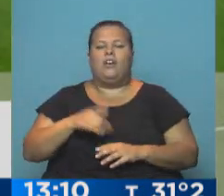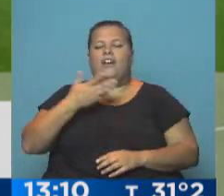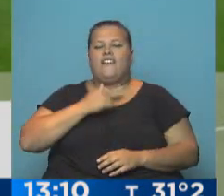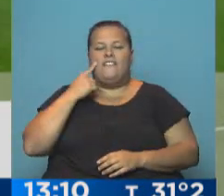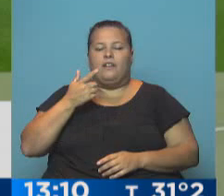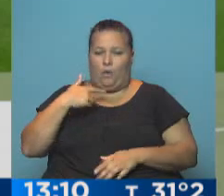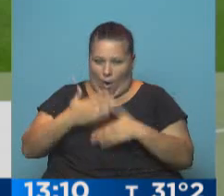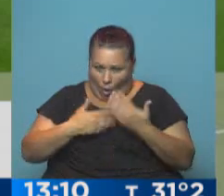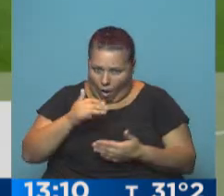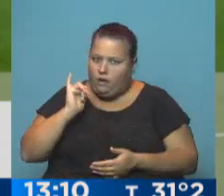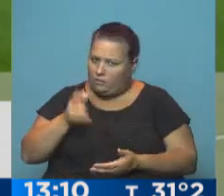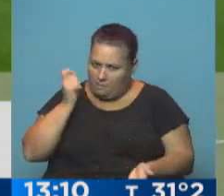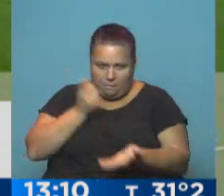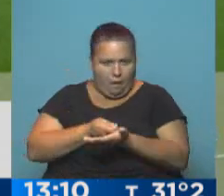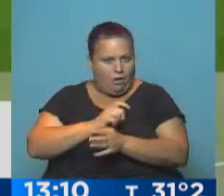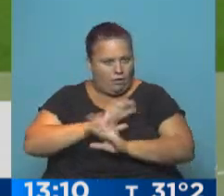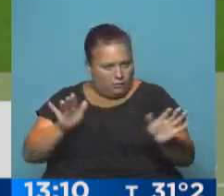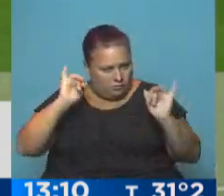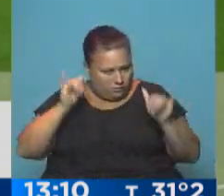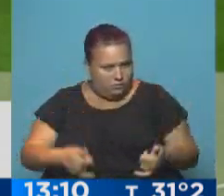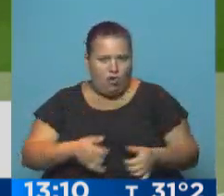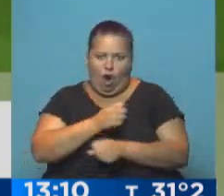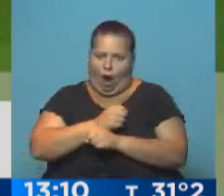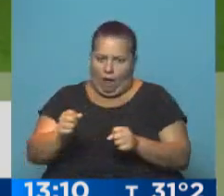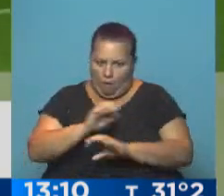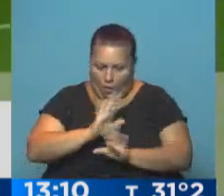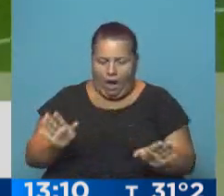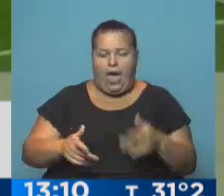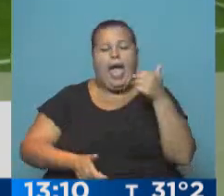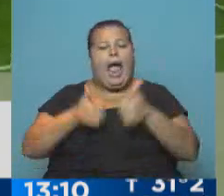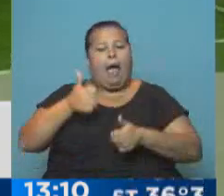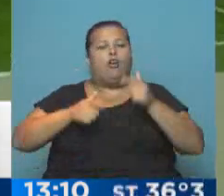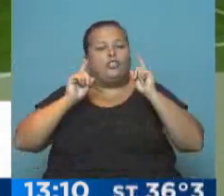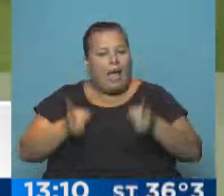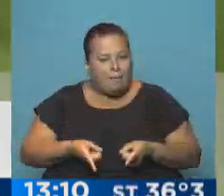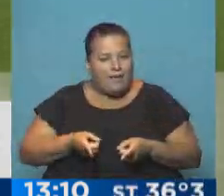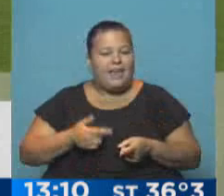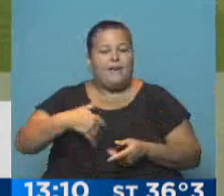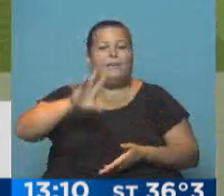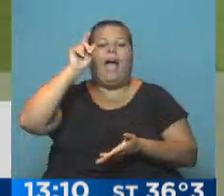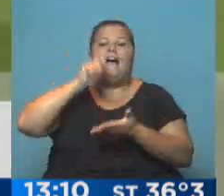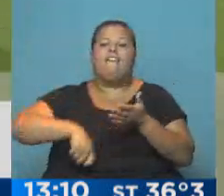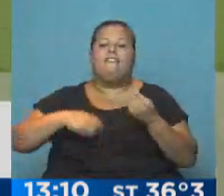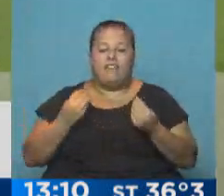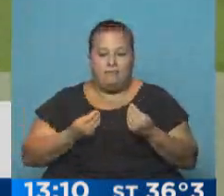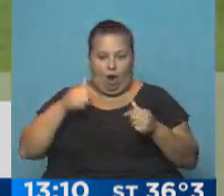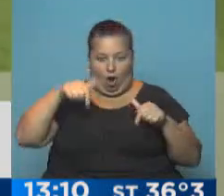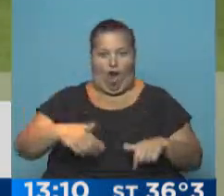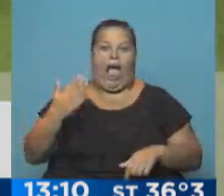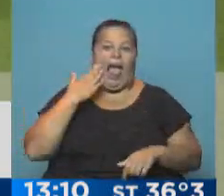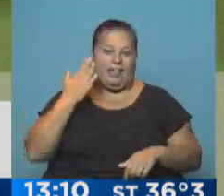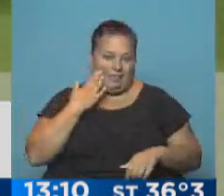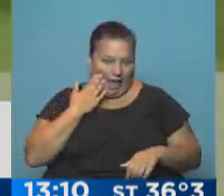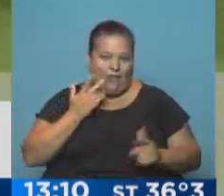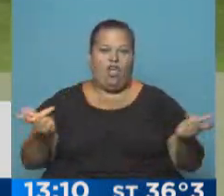obvio que se va a jugar, está todo pago, está todo confirmado. Y el campeonato también se va a rubricar justamente hoy a la tarde